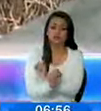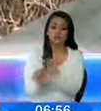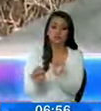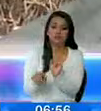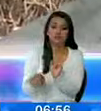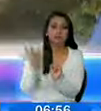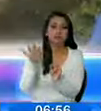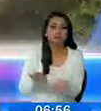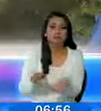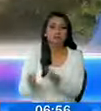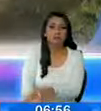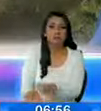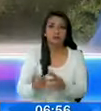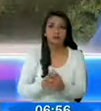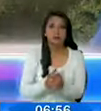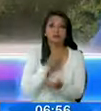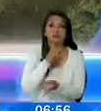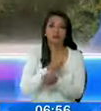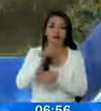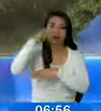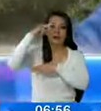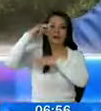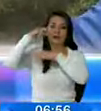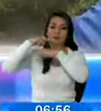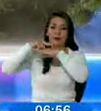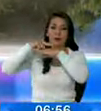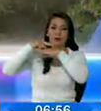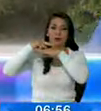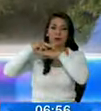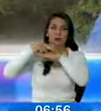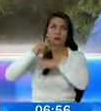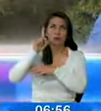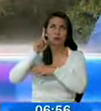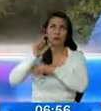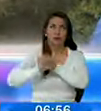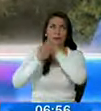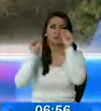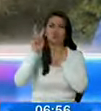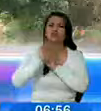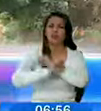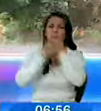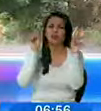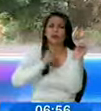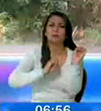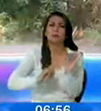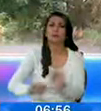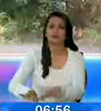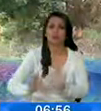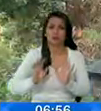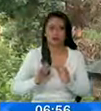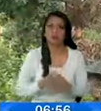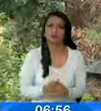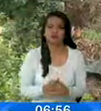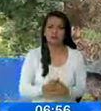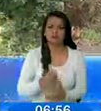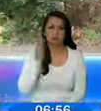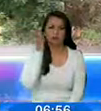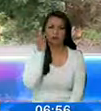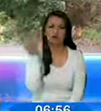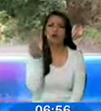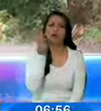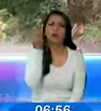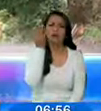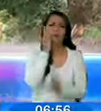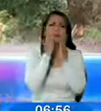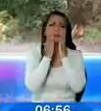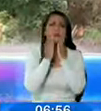estaba muerta. Estaba boca abajo, parece que eso han botado desde la 1, 2 de la mañana, yo qué sé. Pudo ver que era una mujer joven de tez